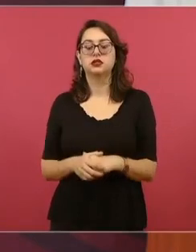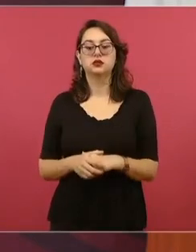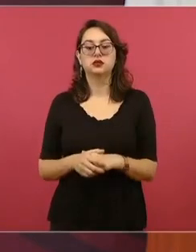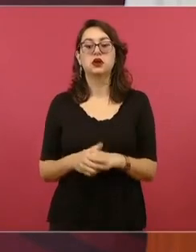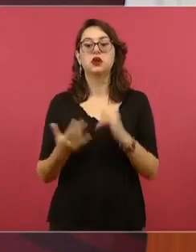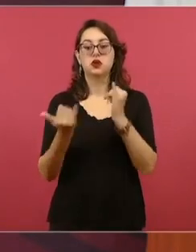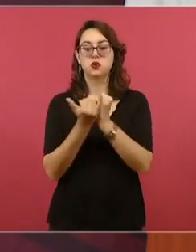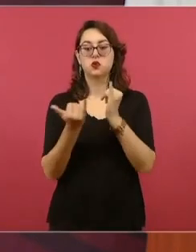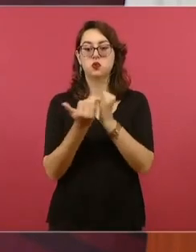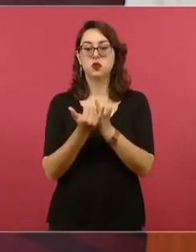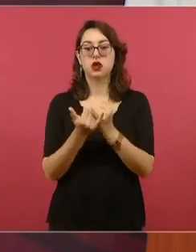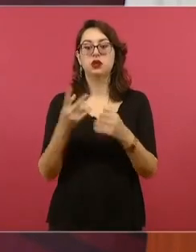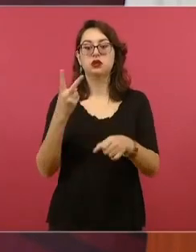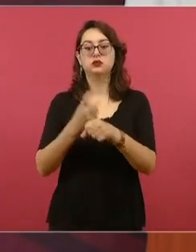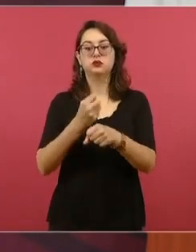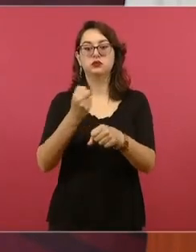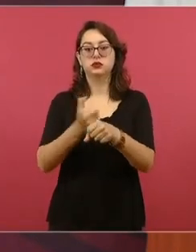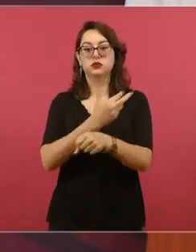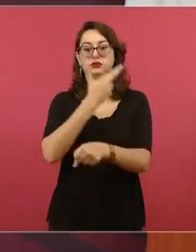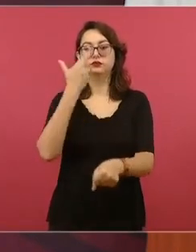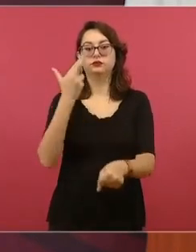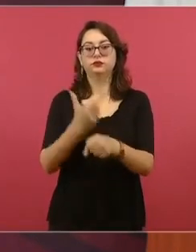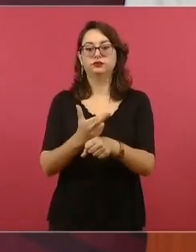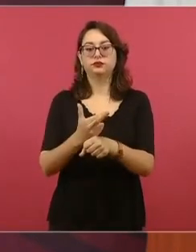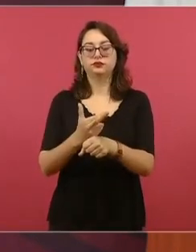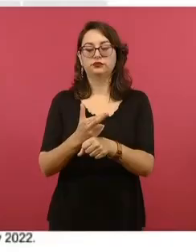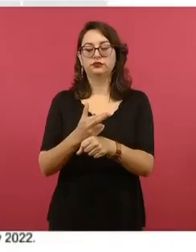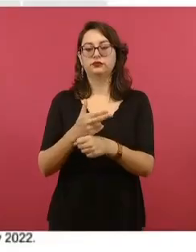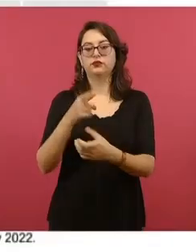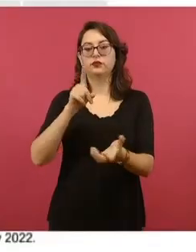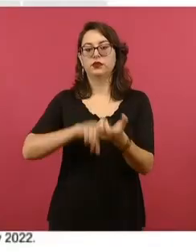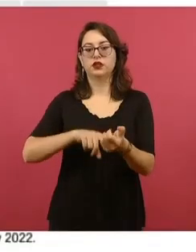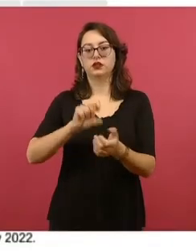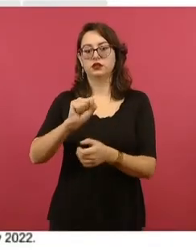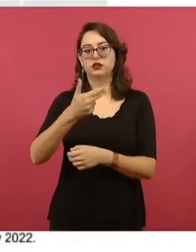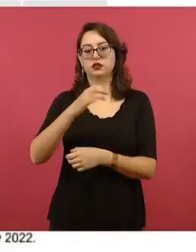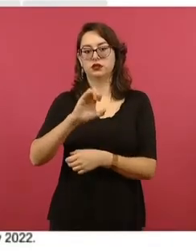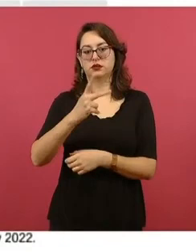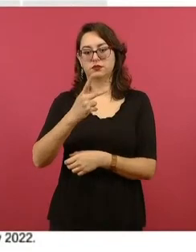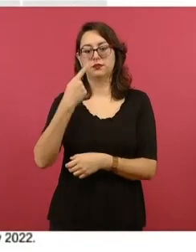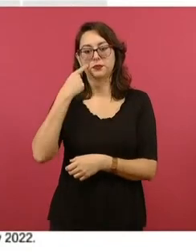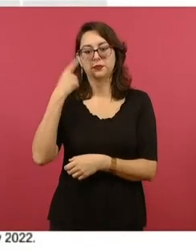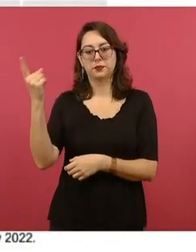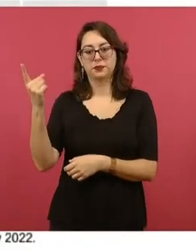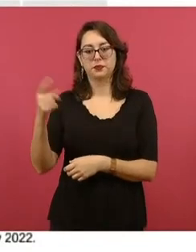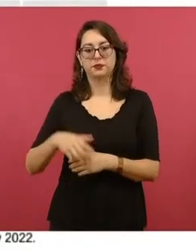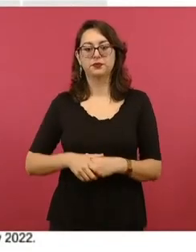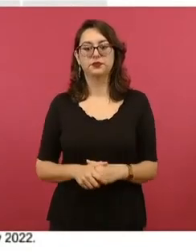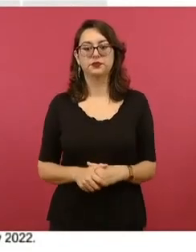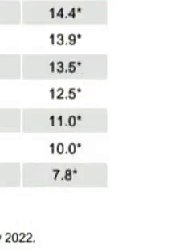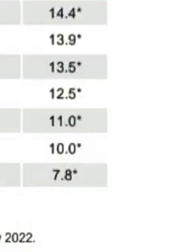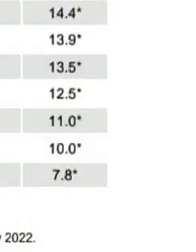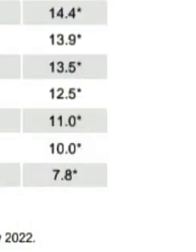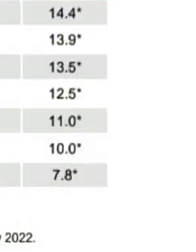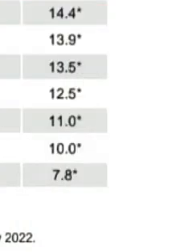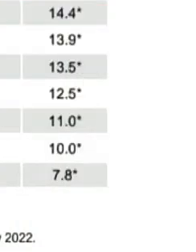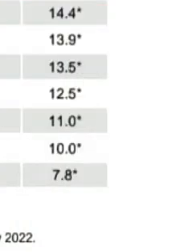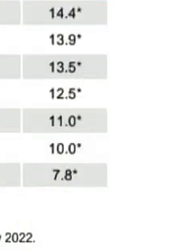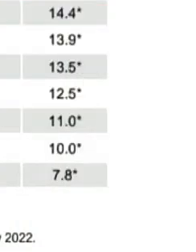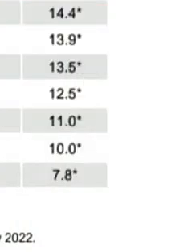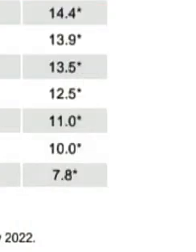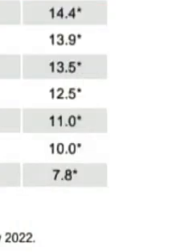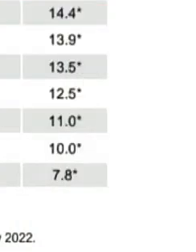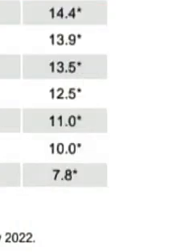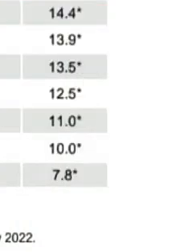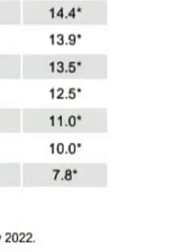subsecretario de egresos de Hacienda, Juan Pablo Devoto. Pero